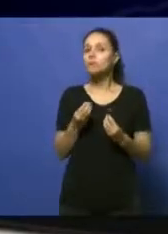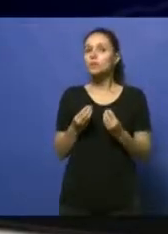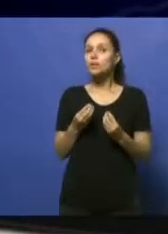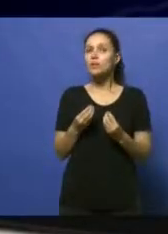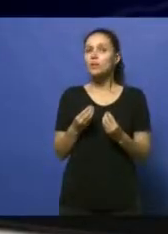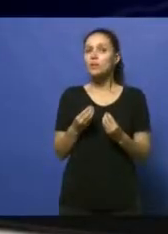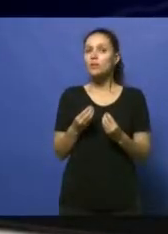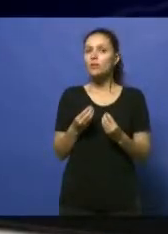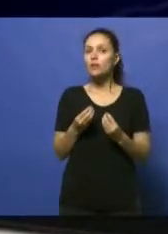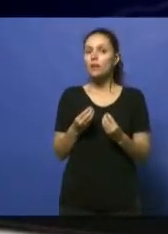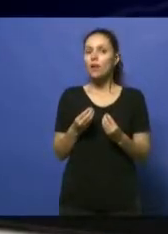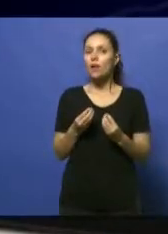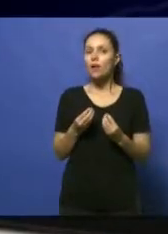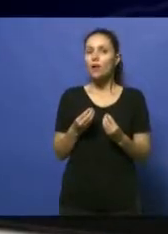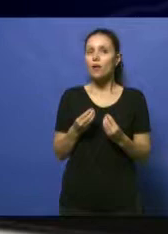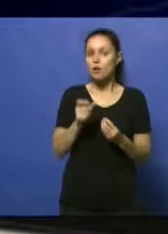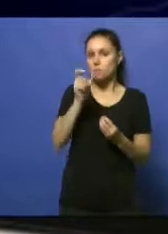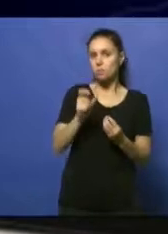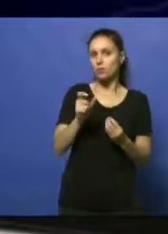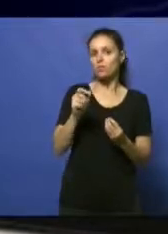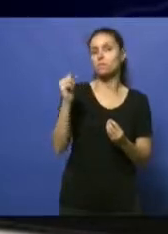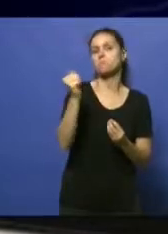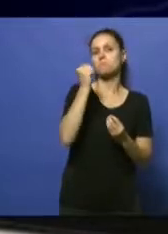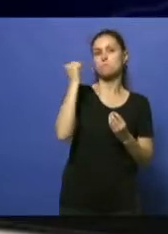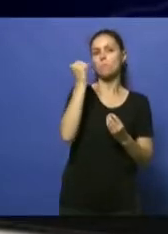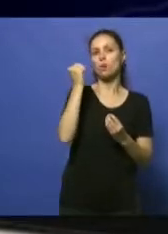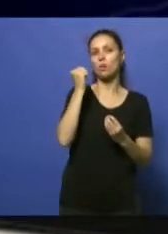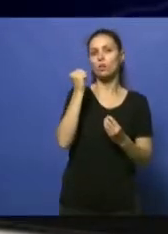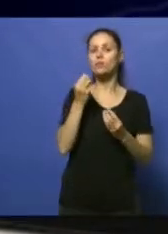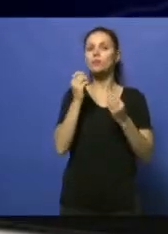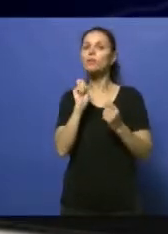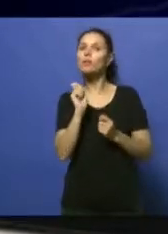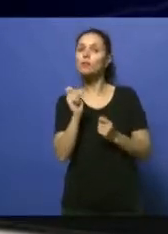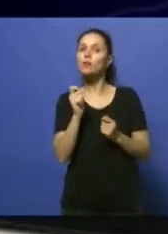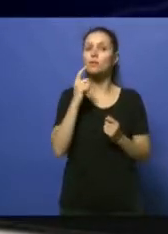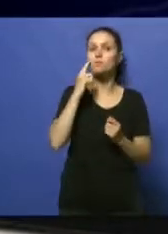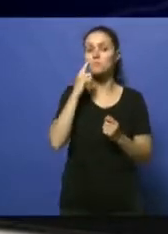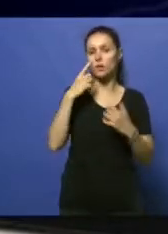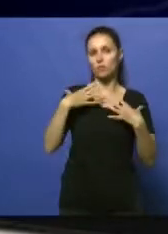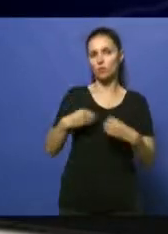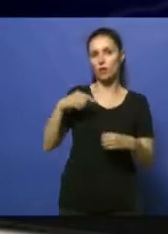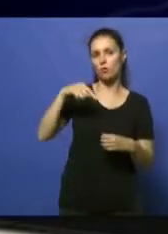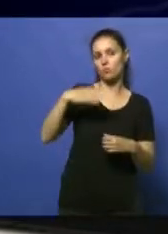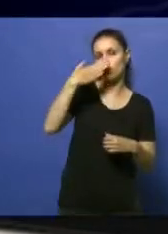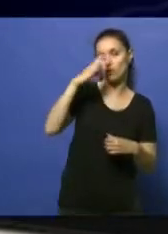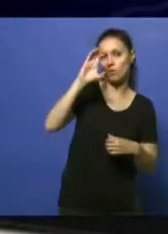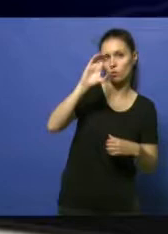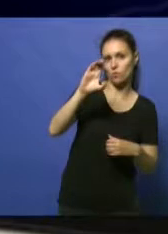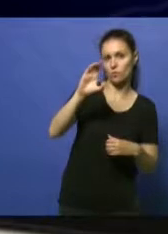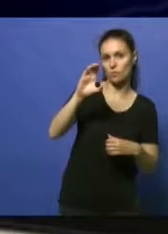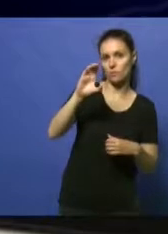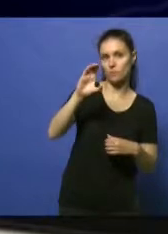máximo referente de la salud, el doctor Fortuna, el ministro de Salud de la provincia de Córdoba, con quien cuando lo entrevistamos en la visita de la